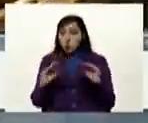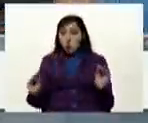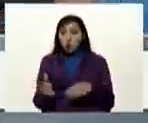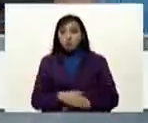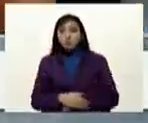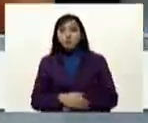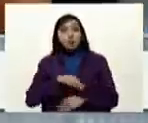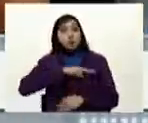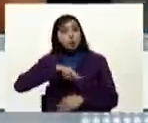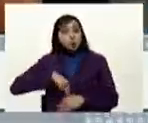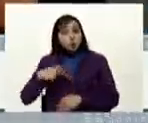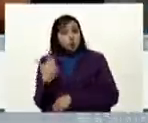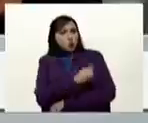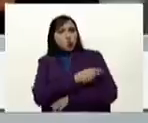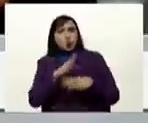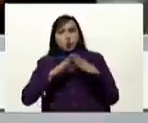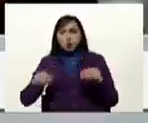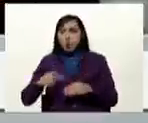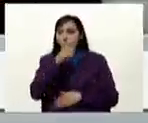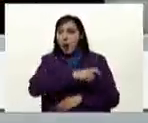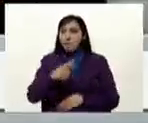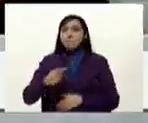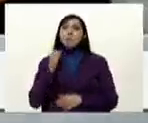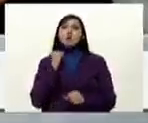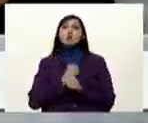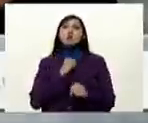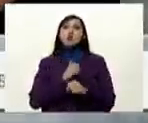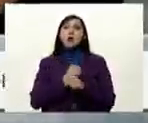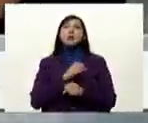Hemos venido vacunando a todo el personal